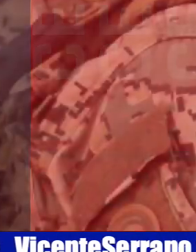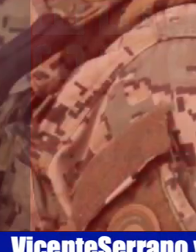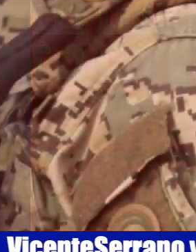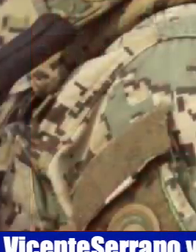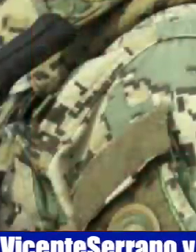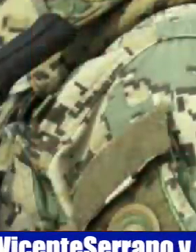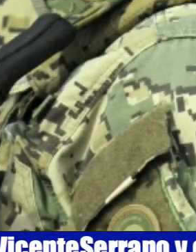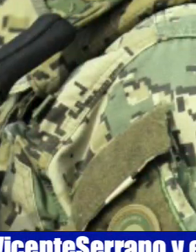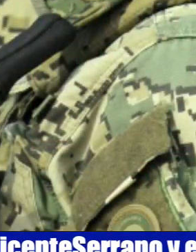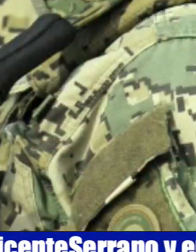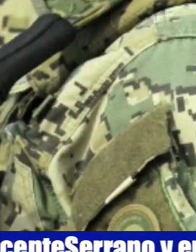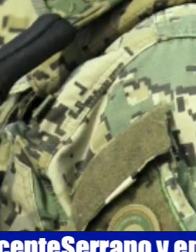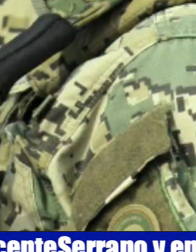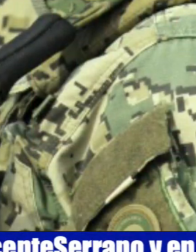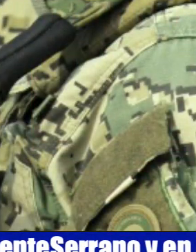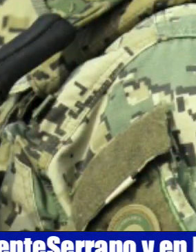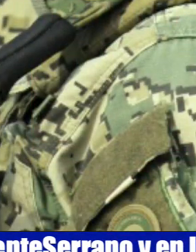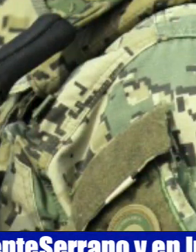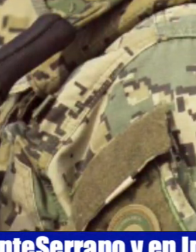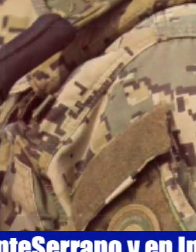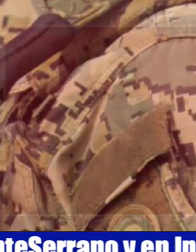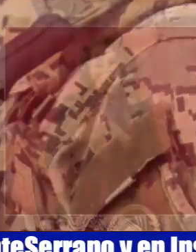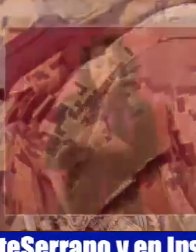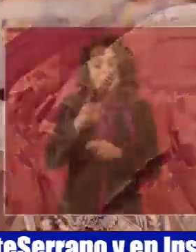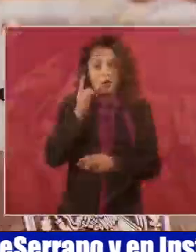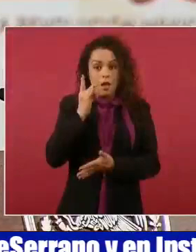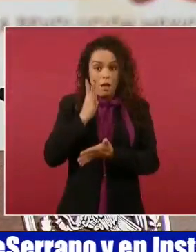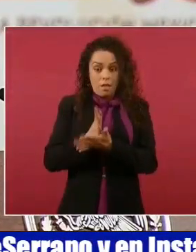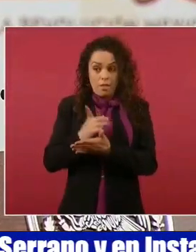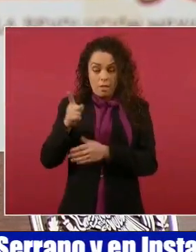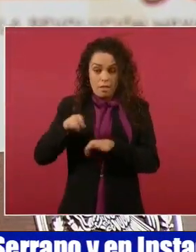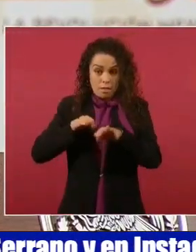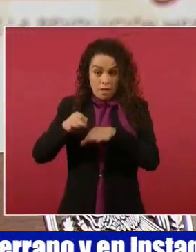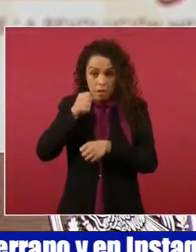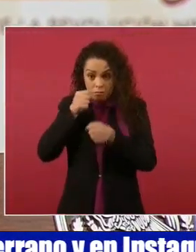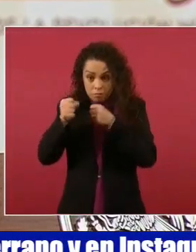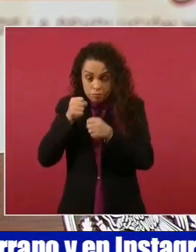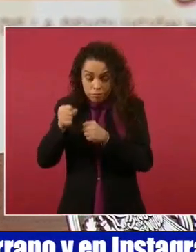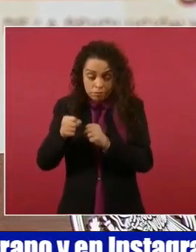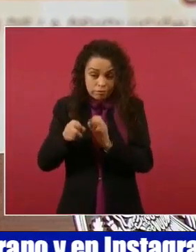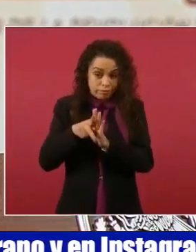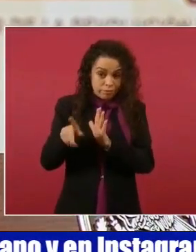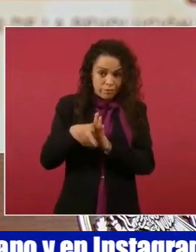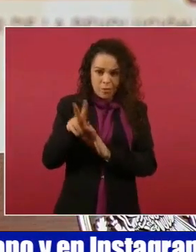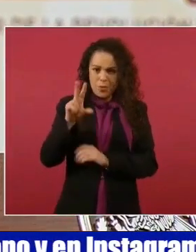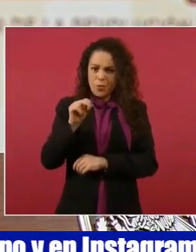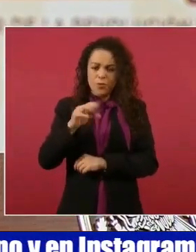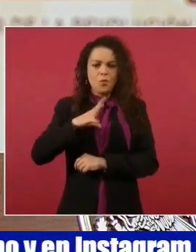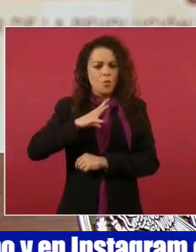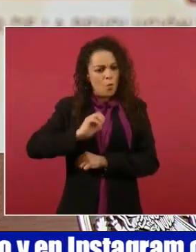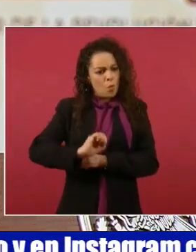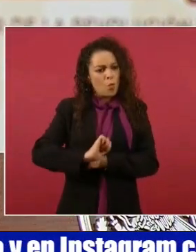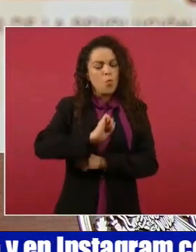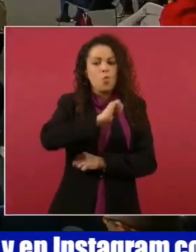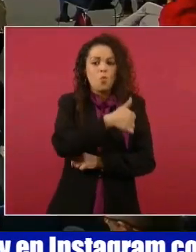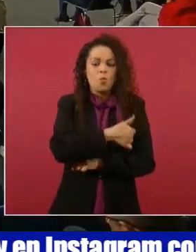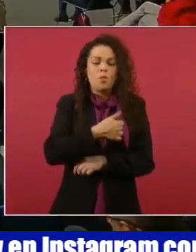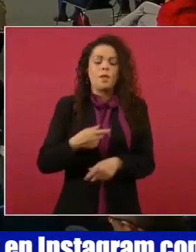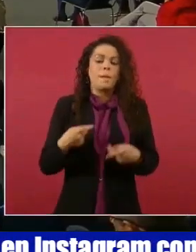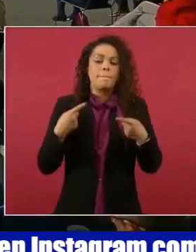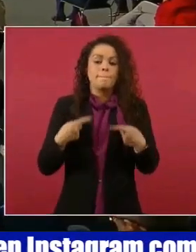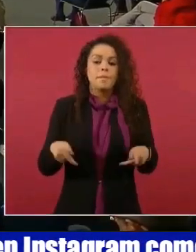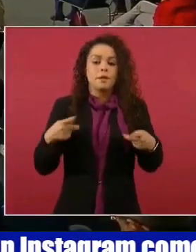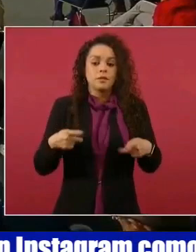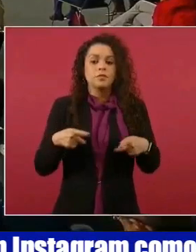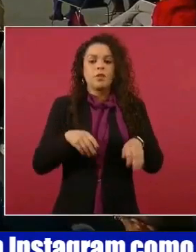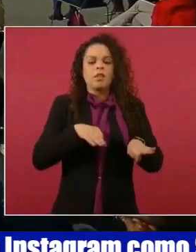lo hackearon. Y el presidente le dijo que sí hay que proteger alguna información por cuestiones de seguridad, pero que en lo general se tiene que